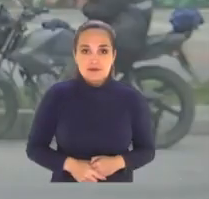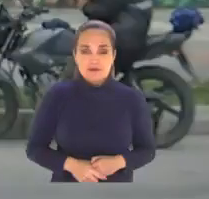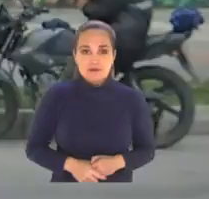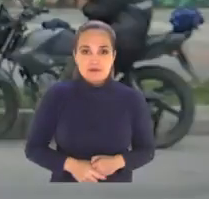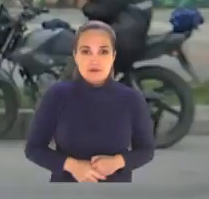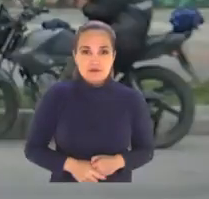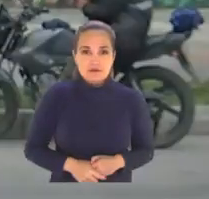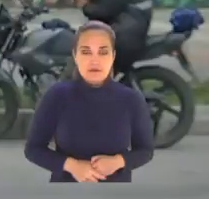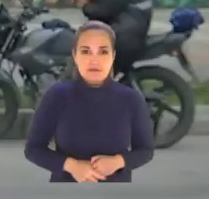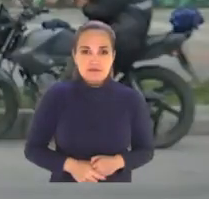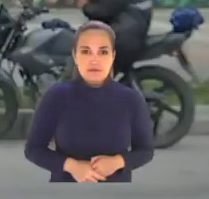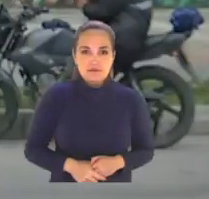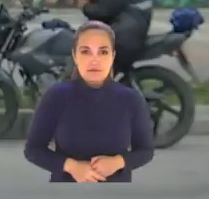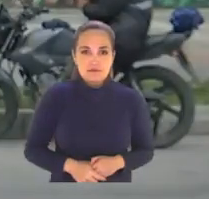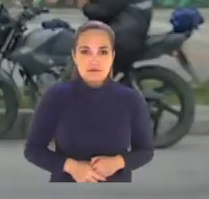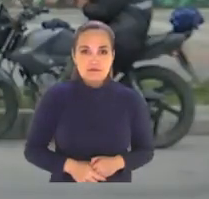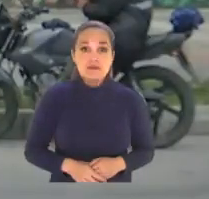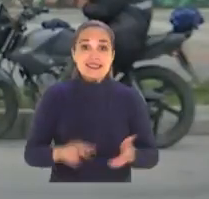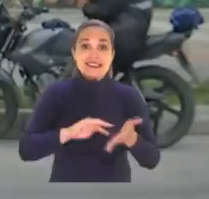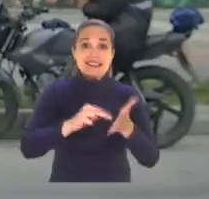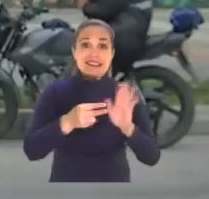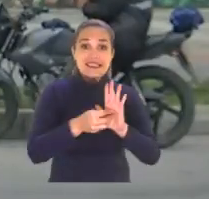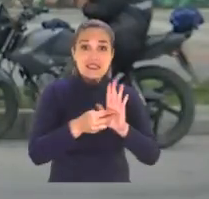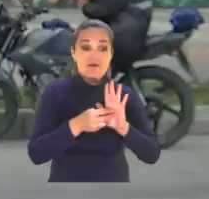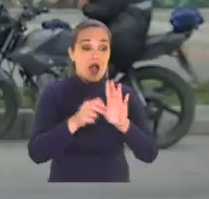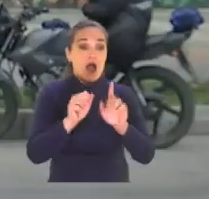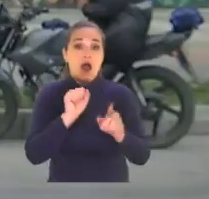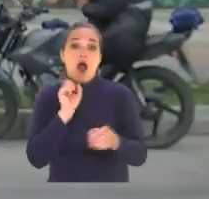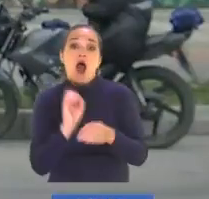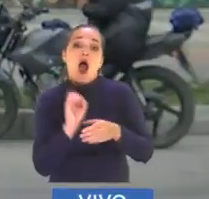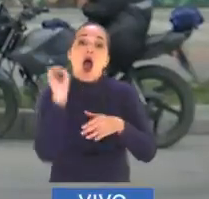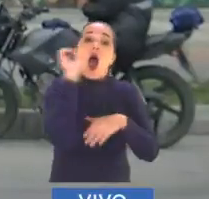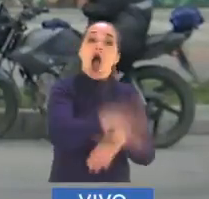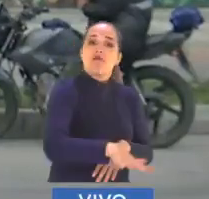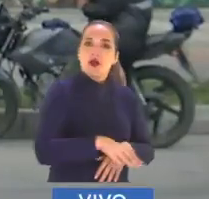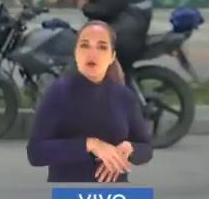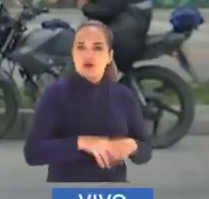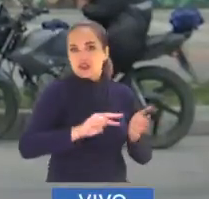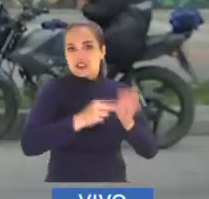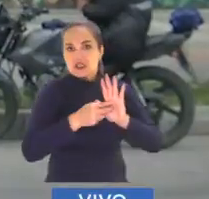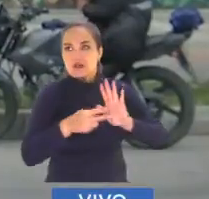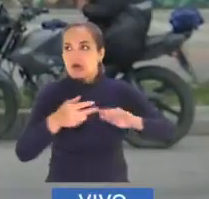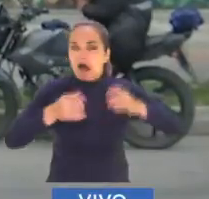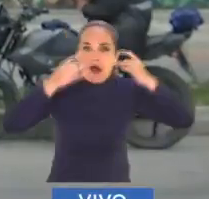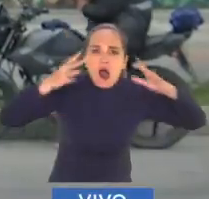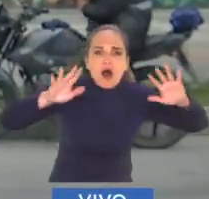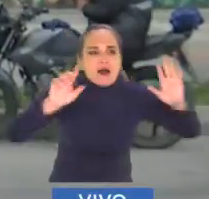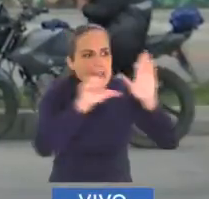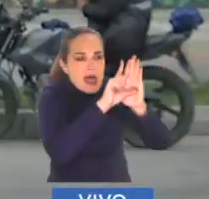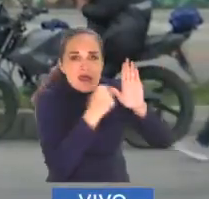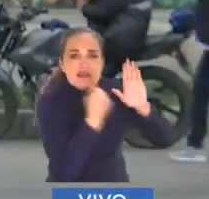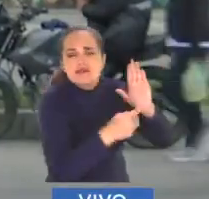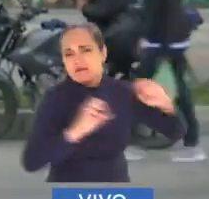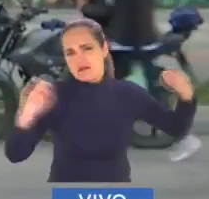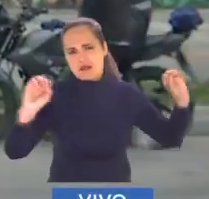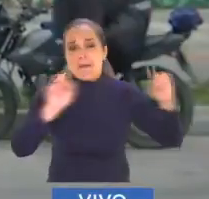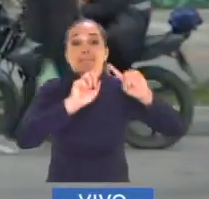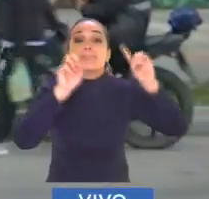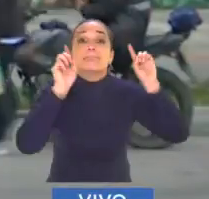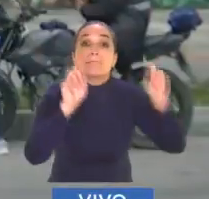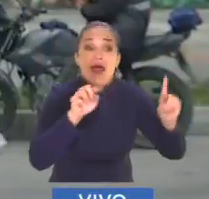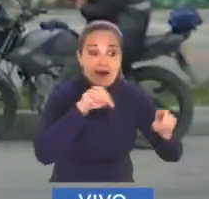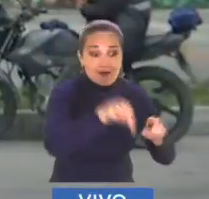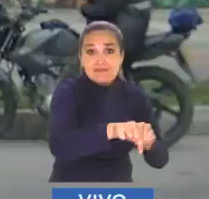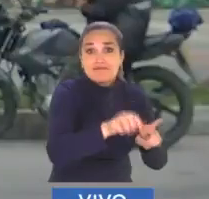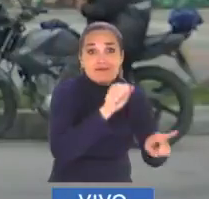Si bien el abandono no se tipifica como un delito, se afecta a la integridad de los menores de edad. Según Policía de Infancia y Adolescencia, en lo corrido de este 2021,